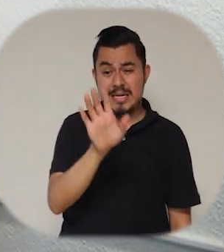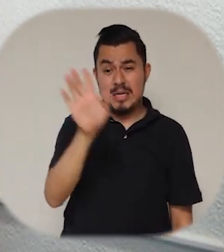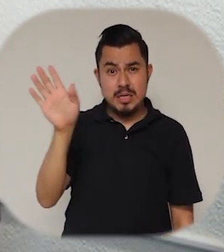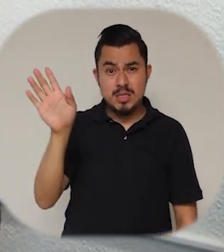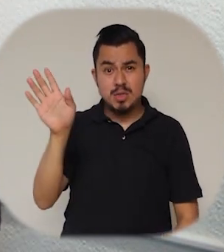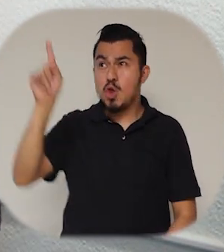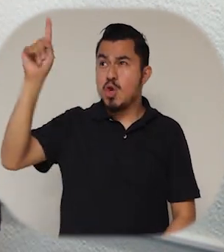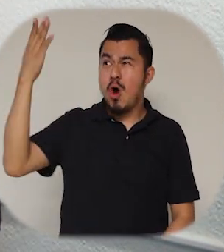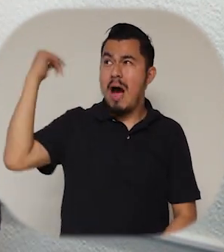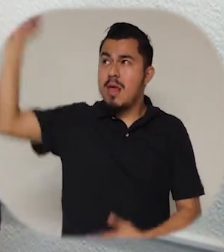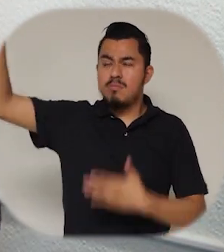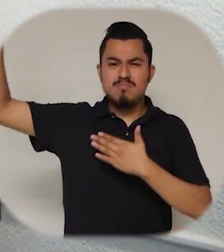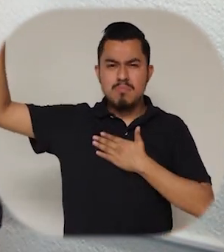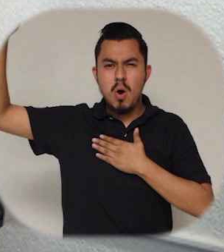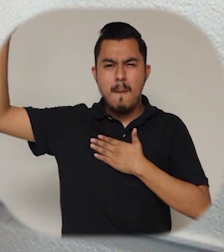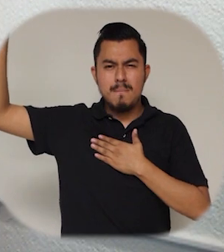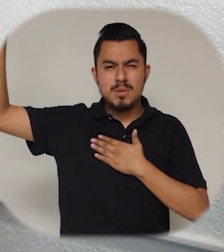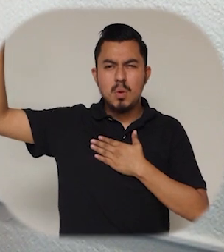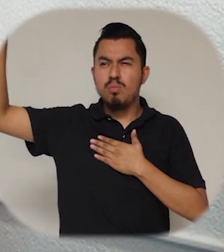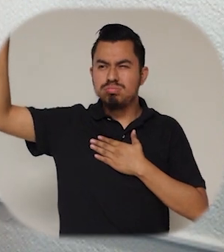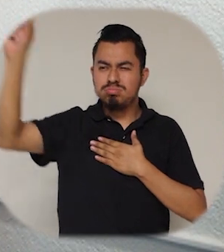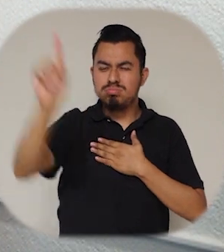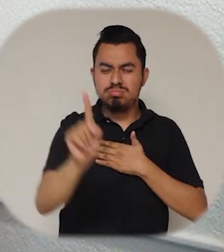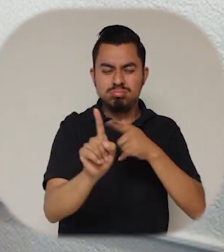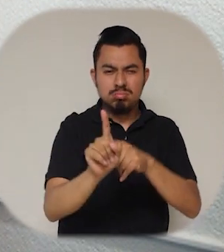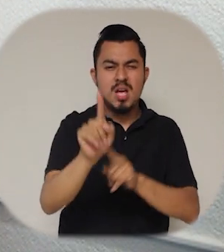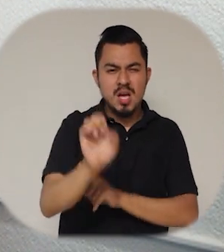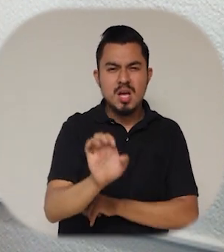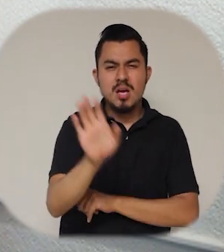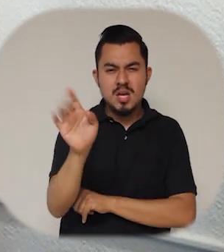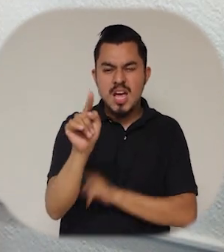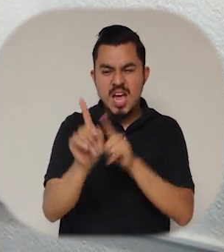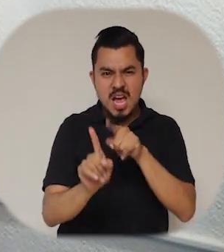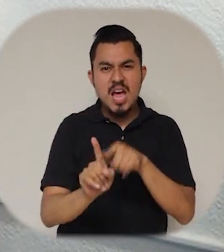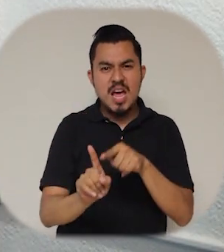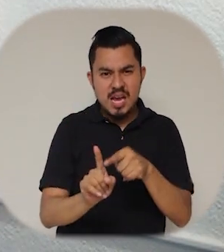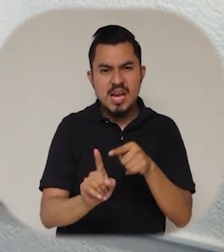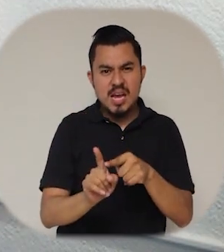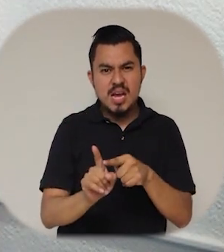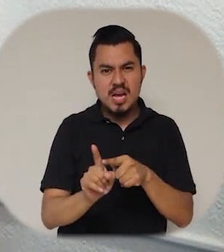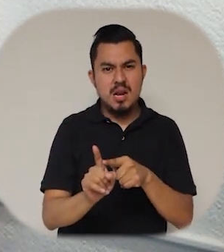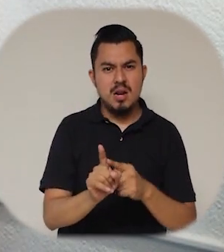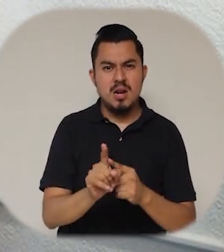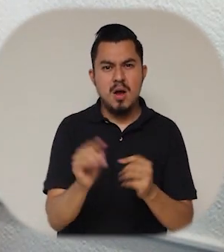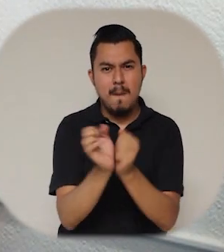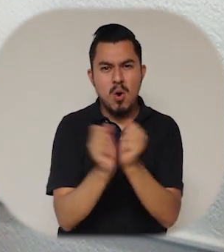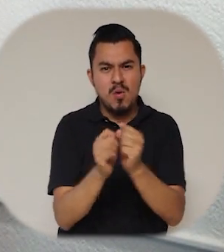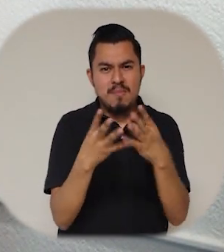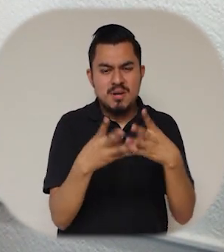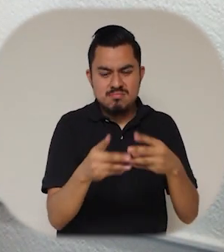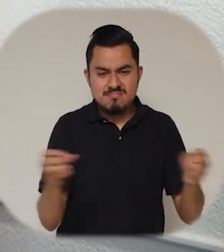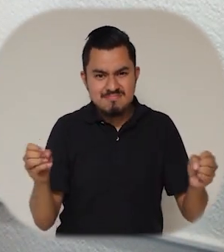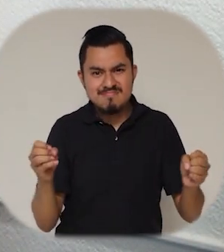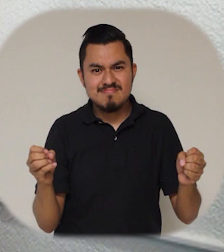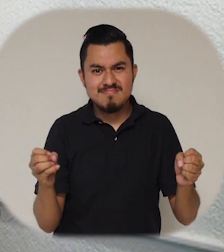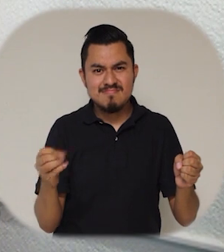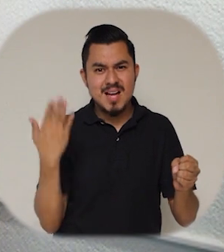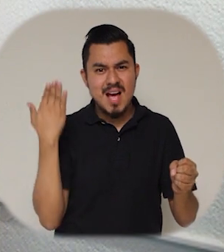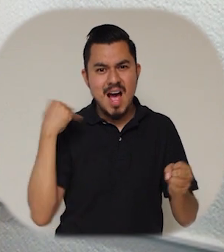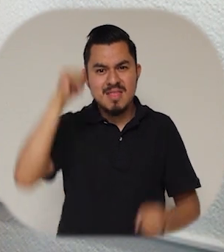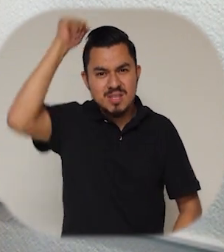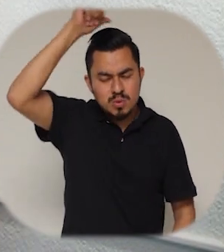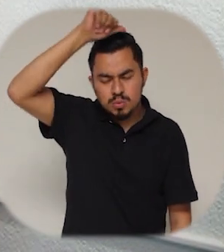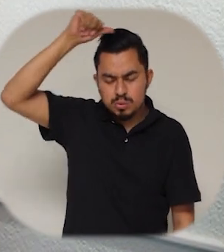fue prometido y anunciado como aquel que resolvería este problema con la palabra ungido. La unción en el